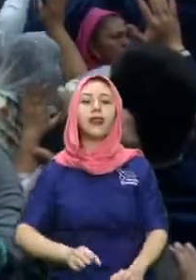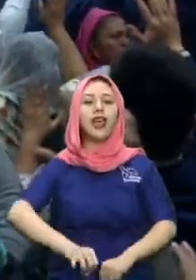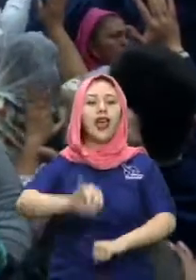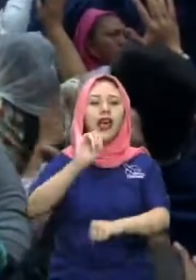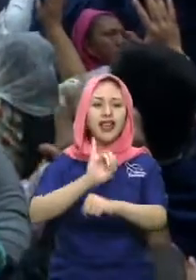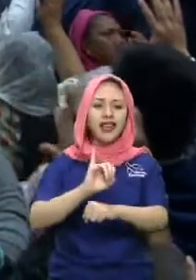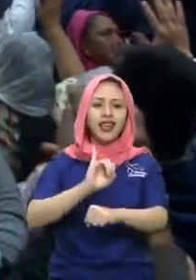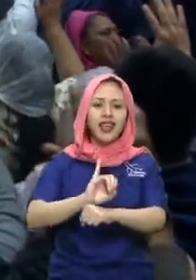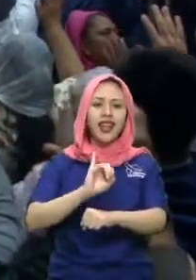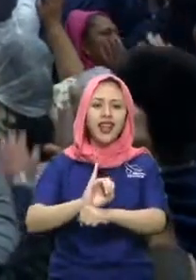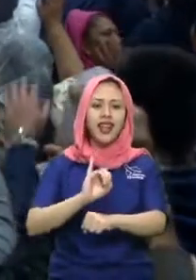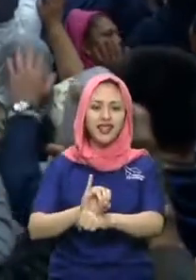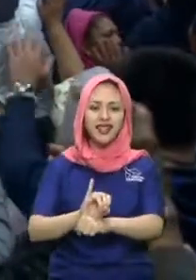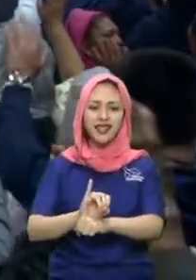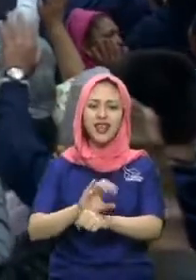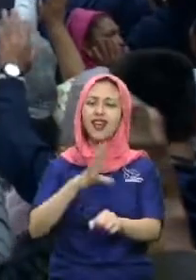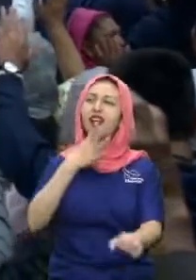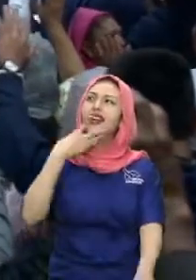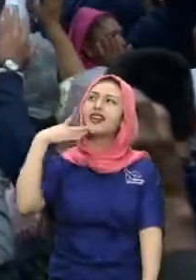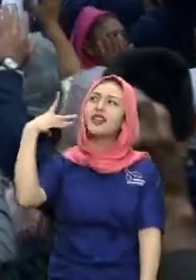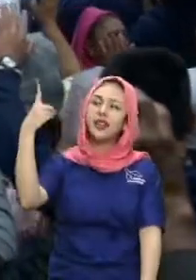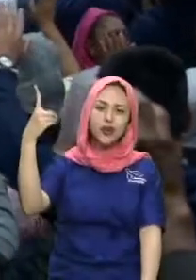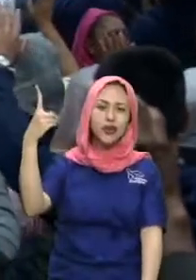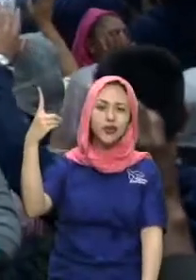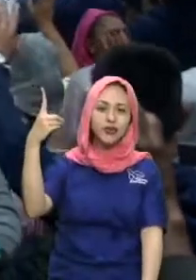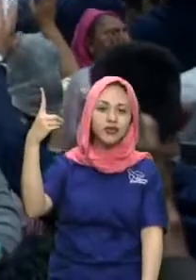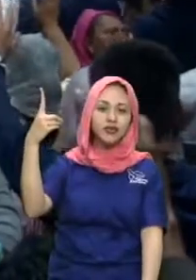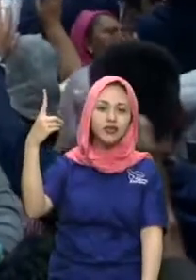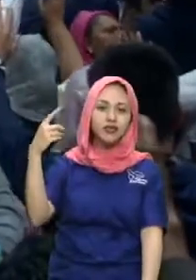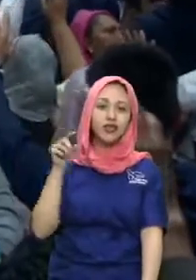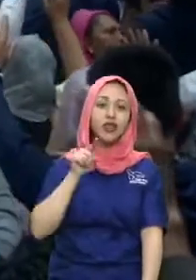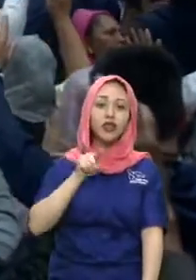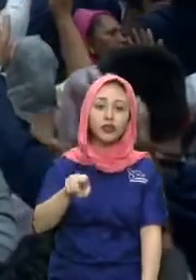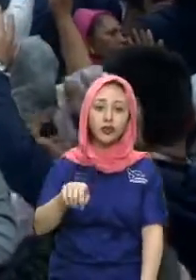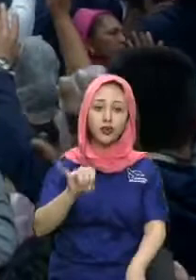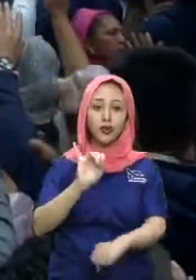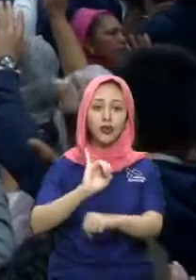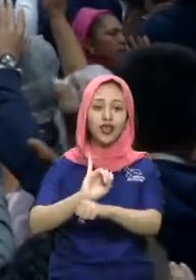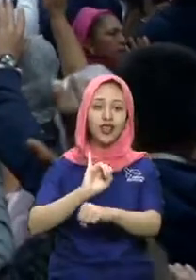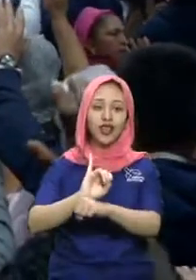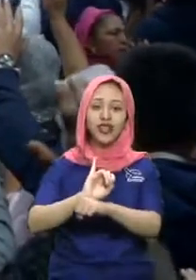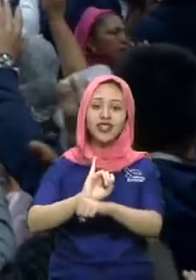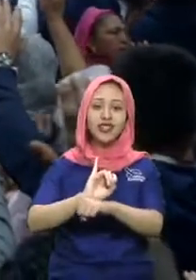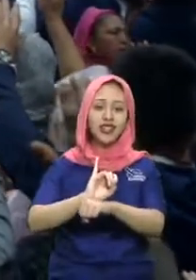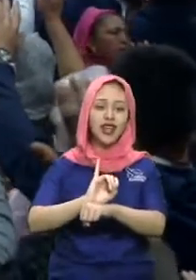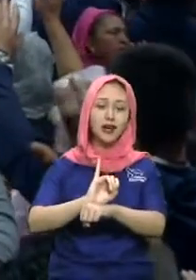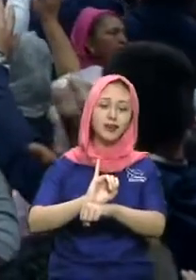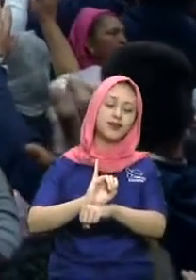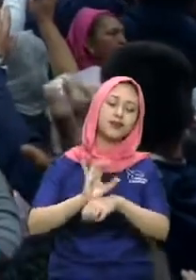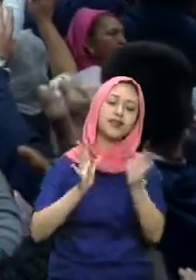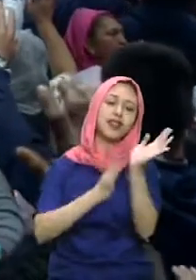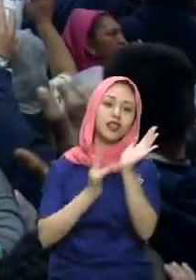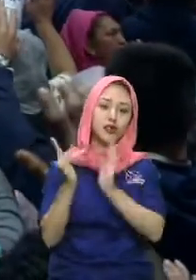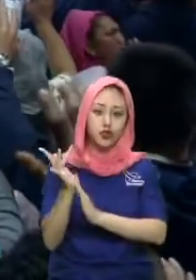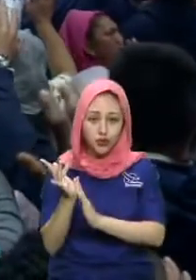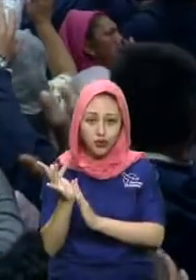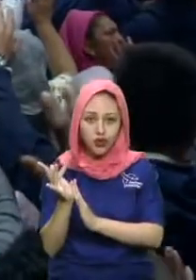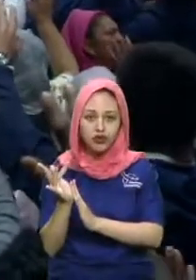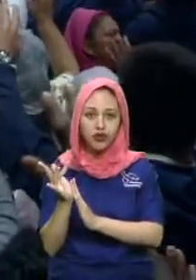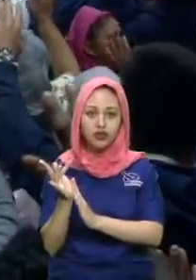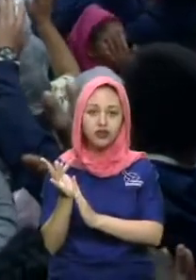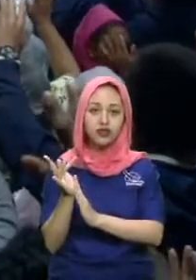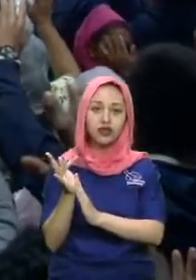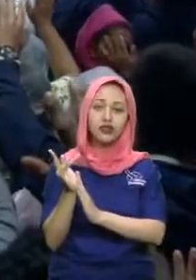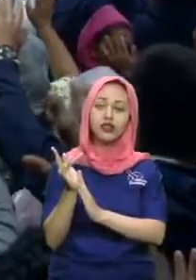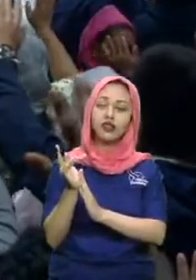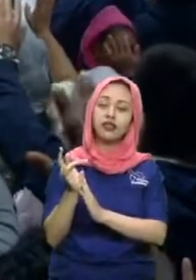iglesia amada de Dios, novia de Cristo. Así te ha llamado